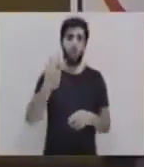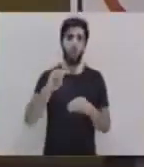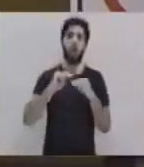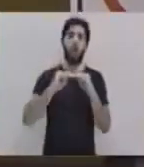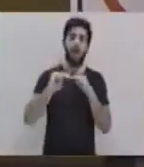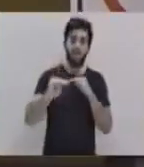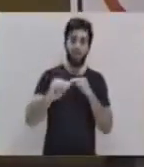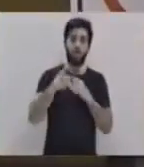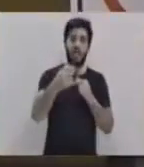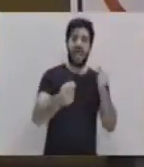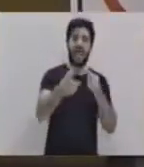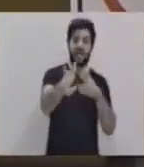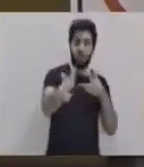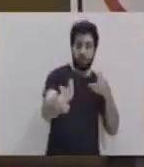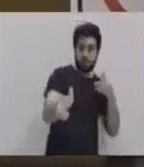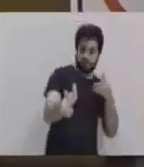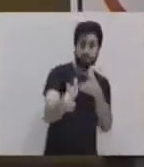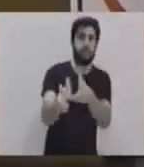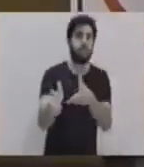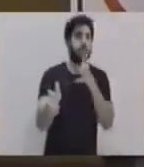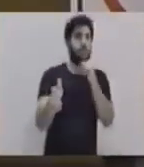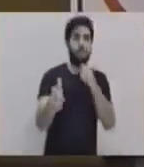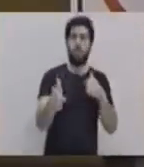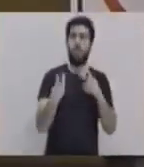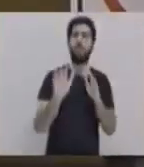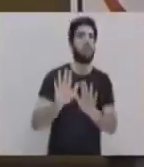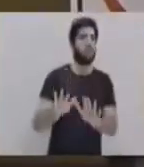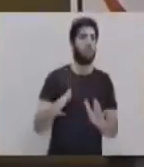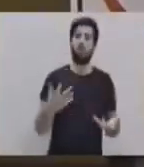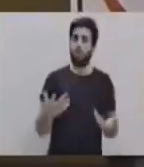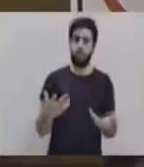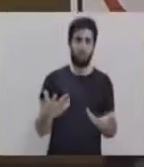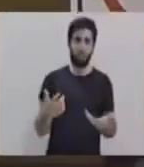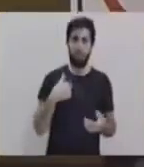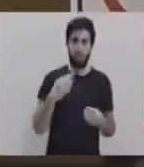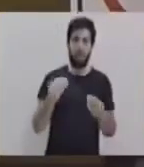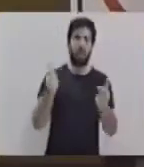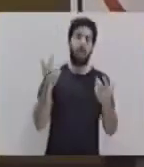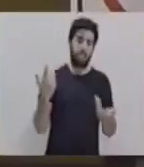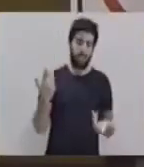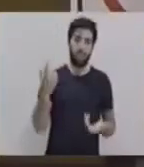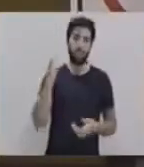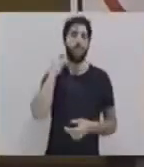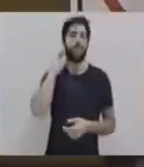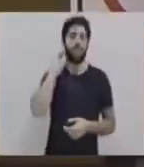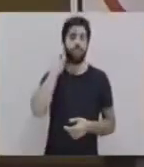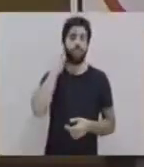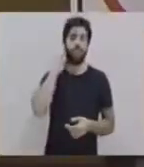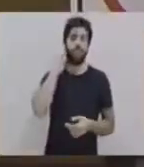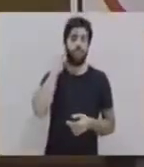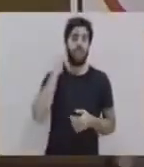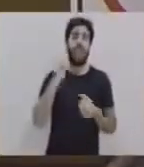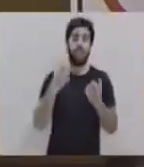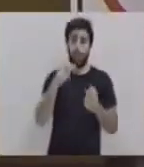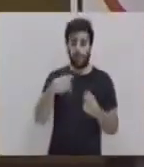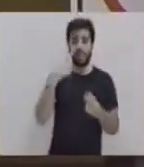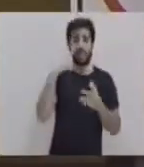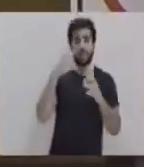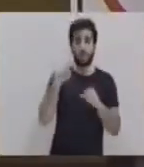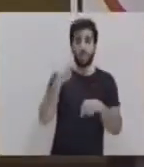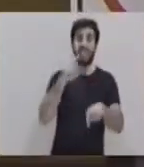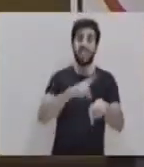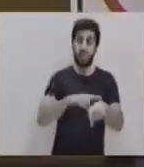que se detenga imprudentemente adelante, pues no le va a ser posible poderme detener si yo no llevo una velocidad adecuada. Entonces ahí es donde el tiempo